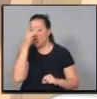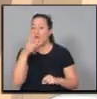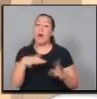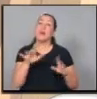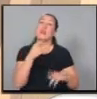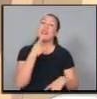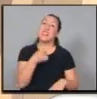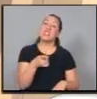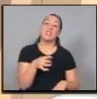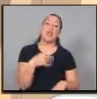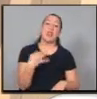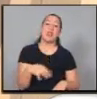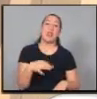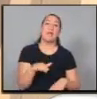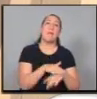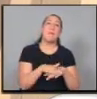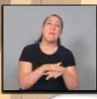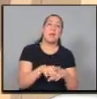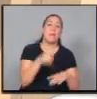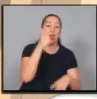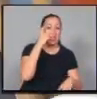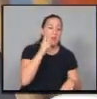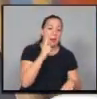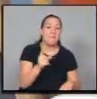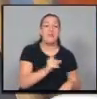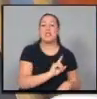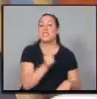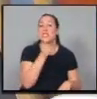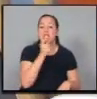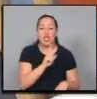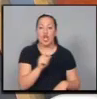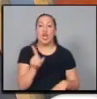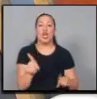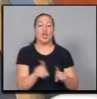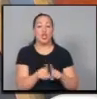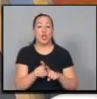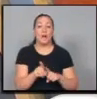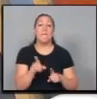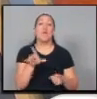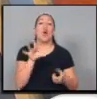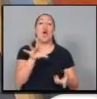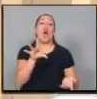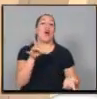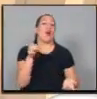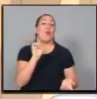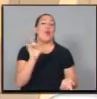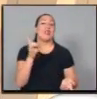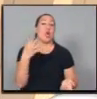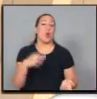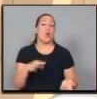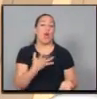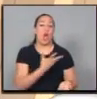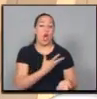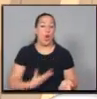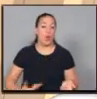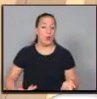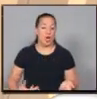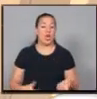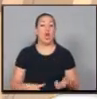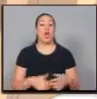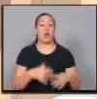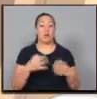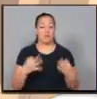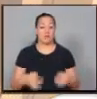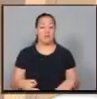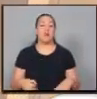dicen, y mínimo 10 mil pesos. Si no, no. Para o sea, te ponen, como es optativo, no es obligatorio. Claro. Y el gobierno ayer, Miguel Brown, el secretario de